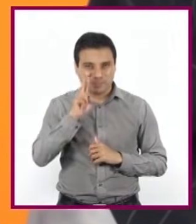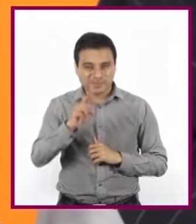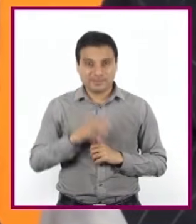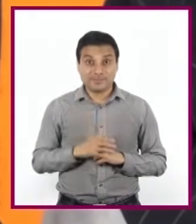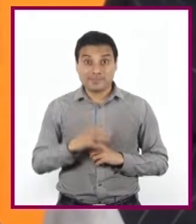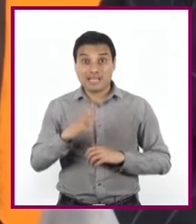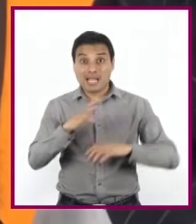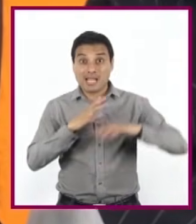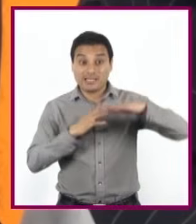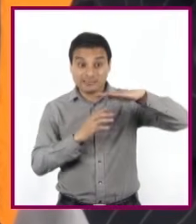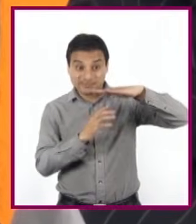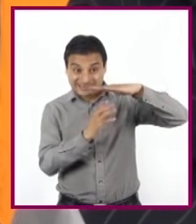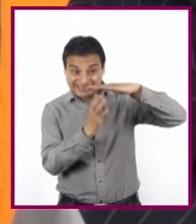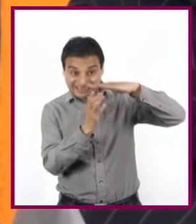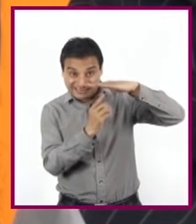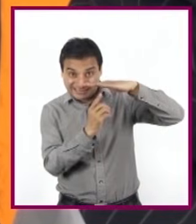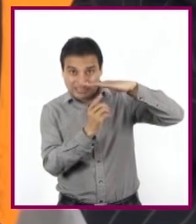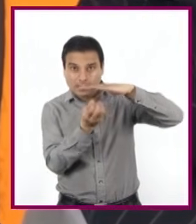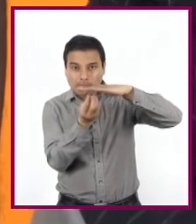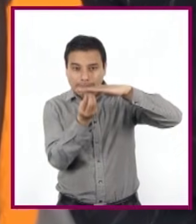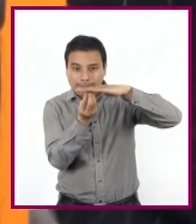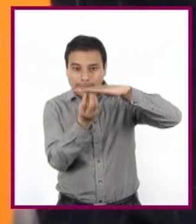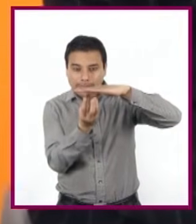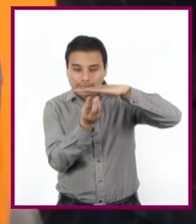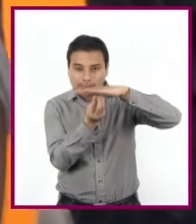Ah, sí, claro, por supuesto.